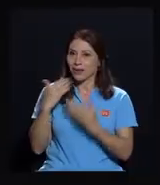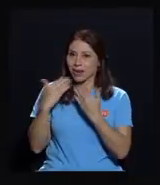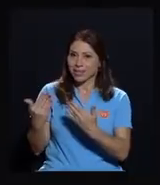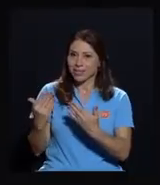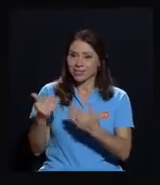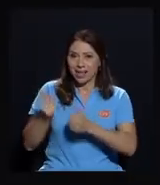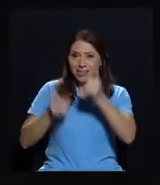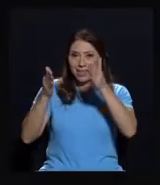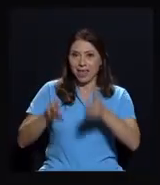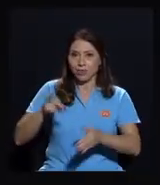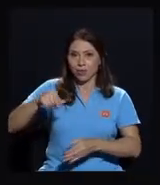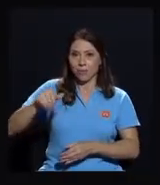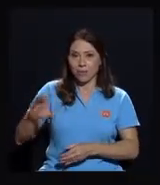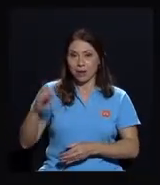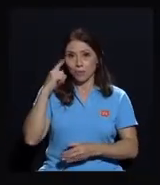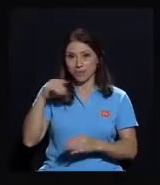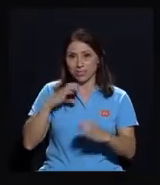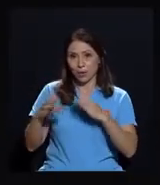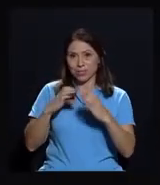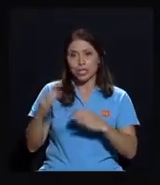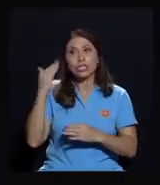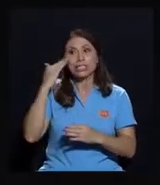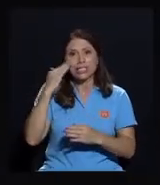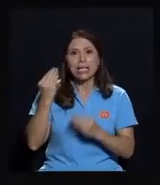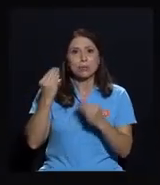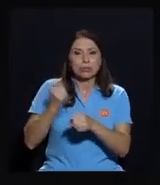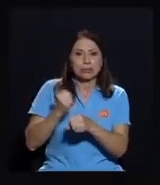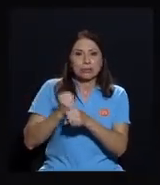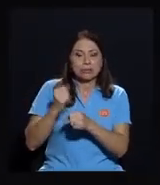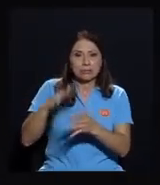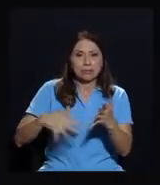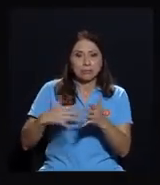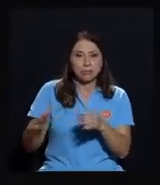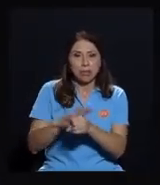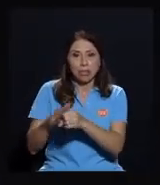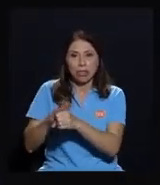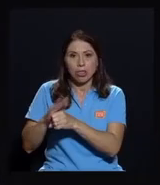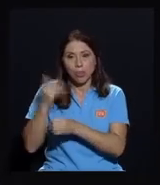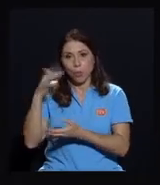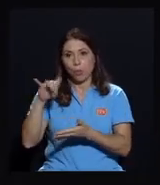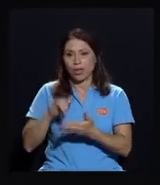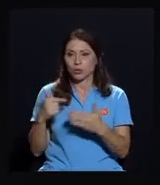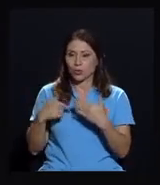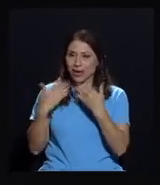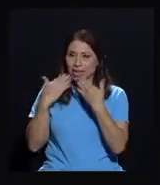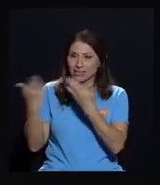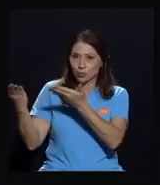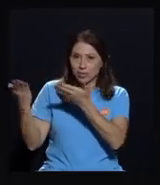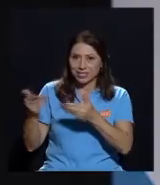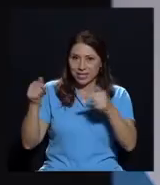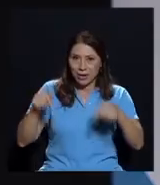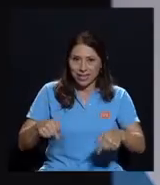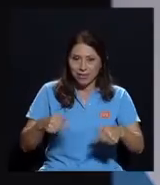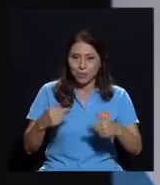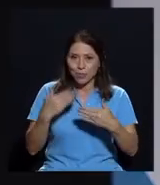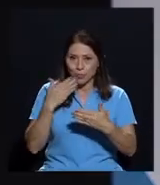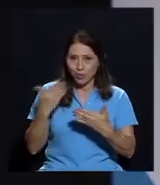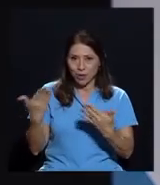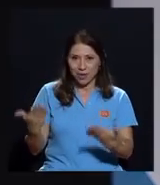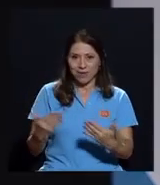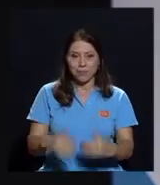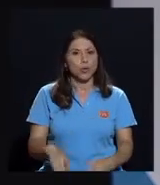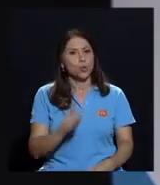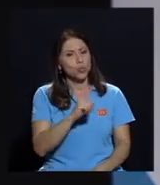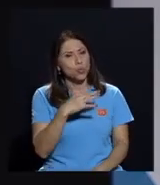acción ciudadana por esta conversación se que tiene una agenda muy apretada y por eso he agradecido su presencia hoy aquí y amable no